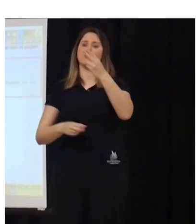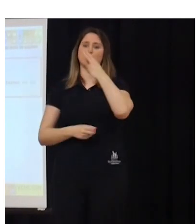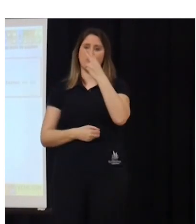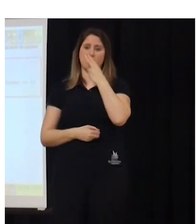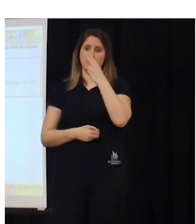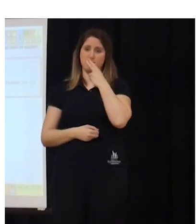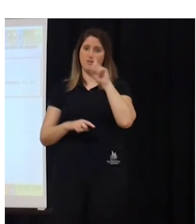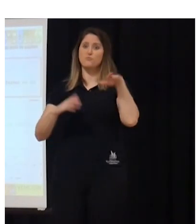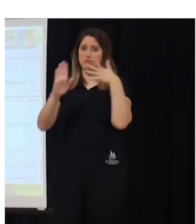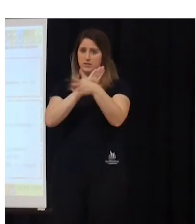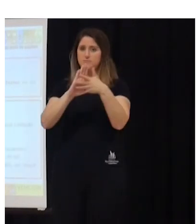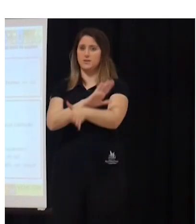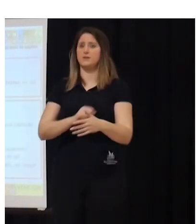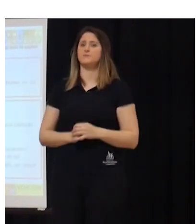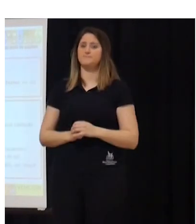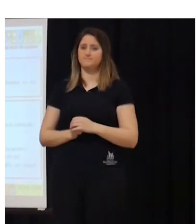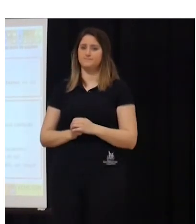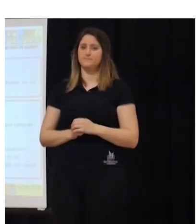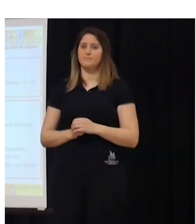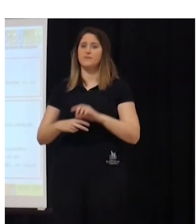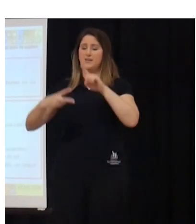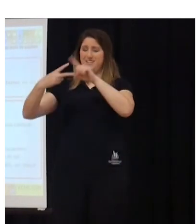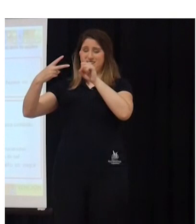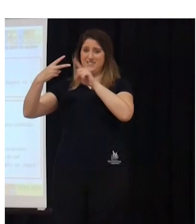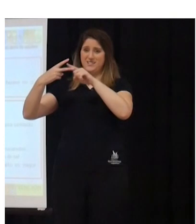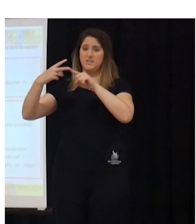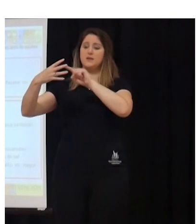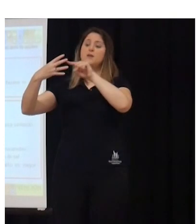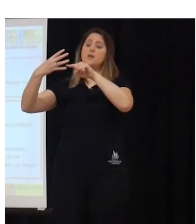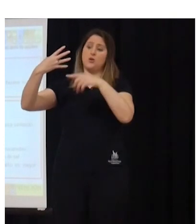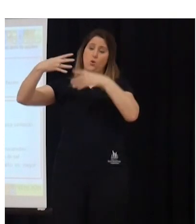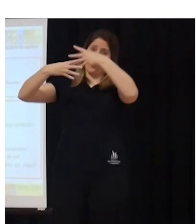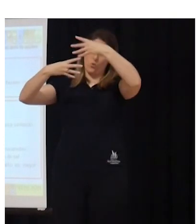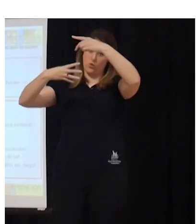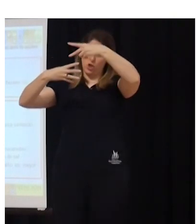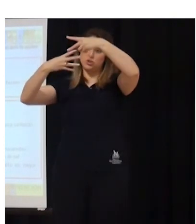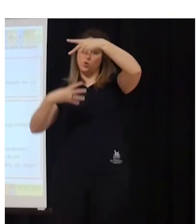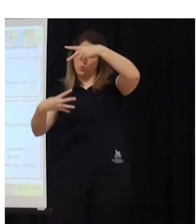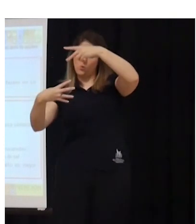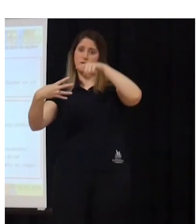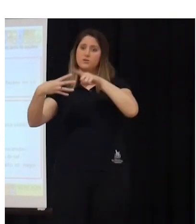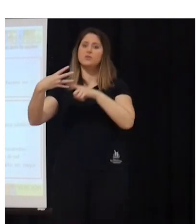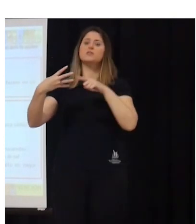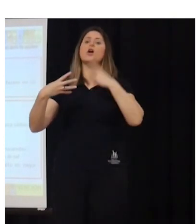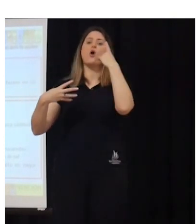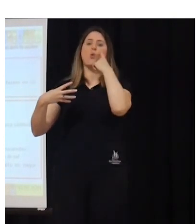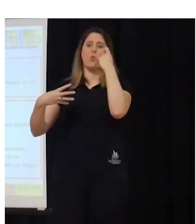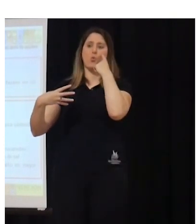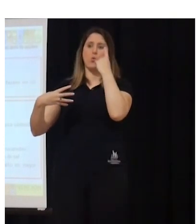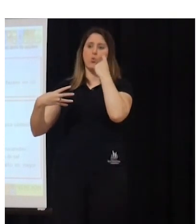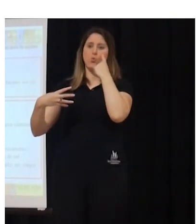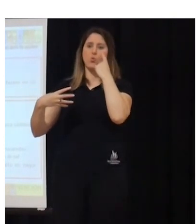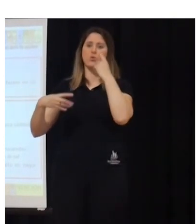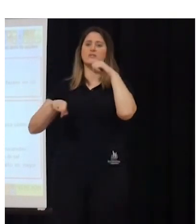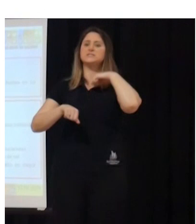los desarrollaremos. Los siguientes 4 relacionados con nuestros hábitos